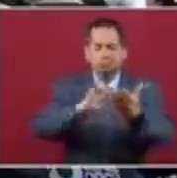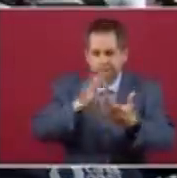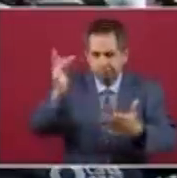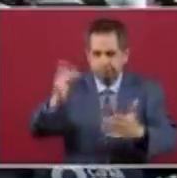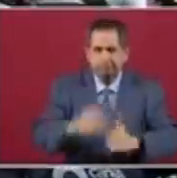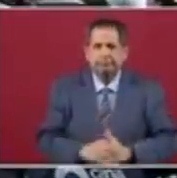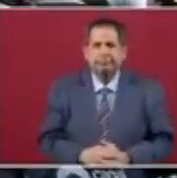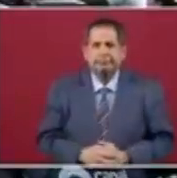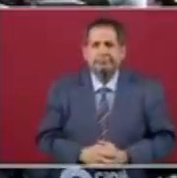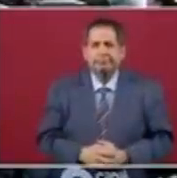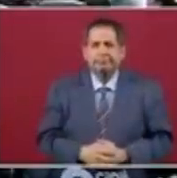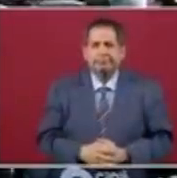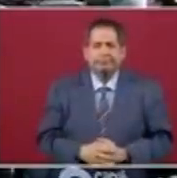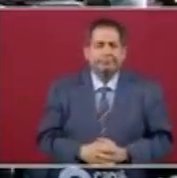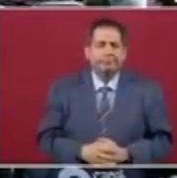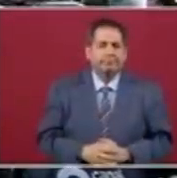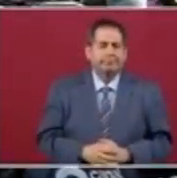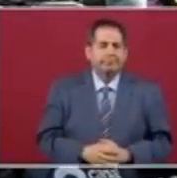gracias.